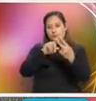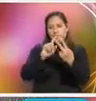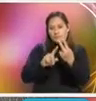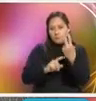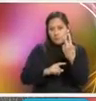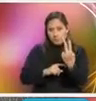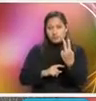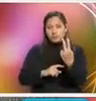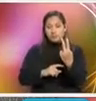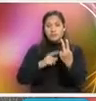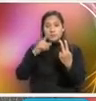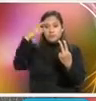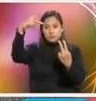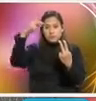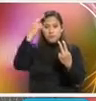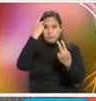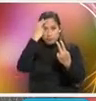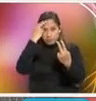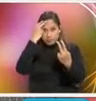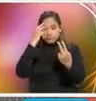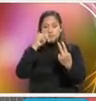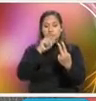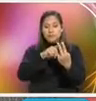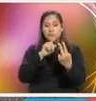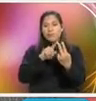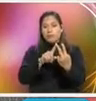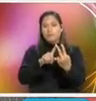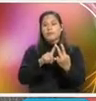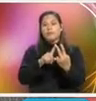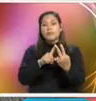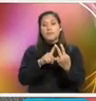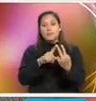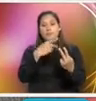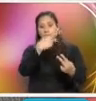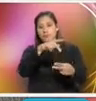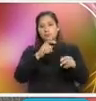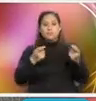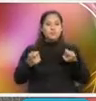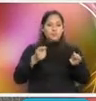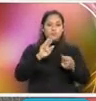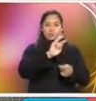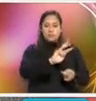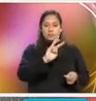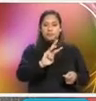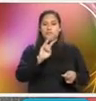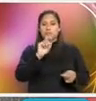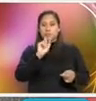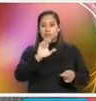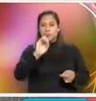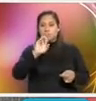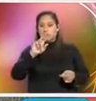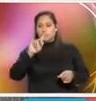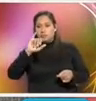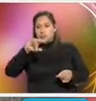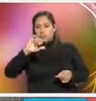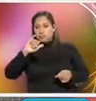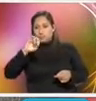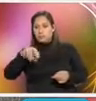páginas, tanto la página del Instituto Nacional de Bellas Artes Sí. como la de la propia coordinación, que es